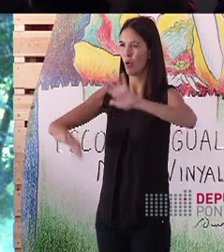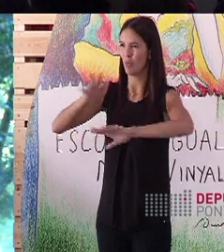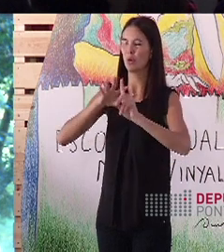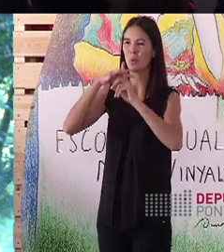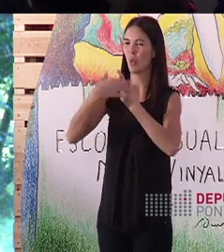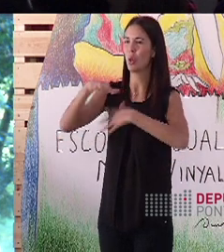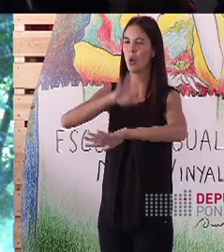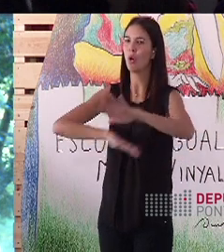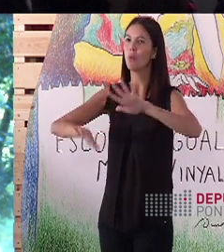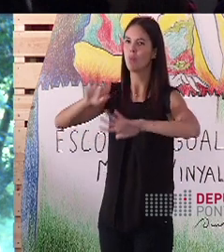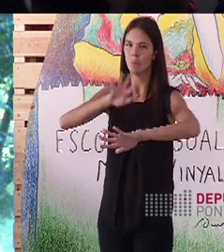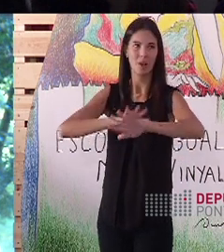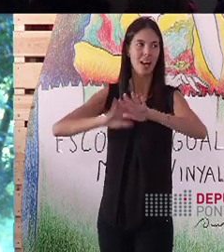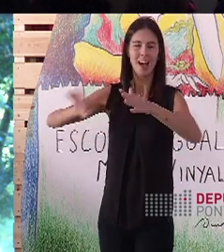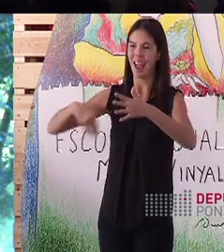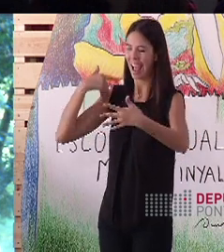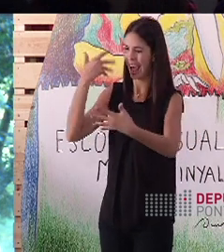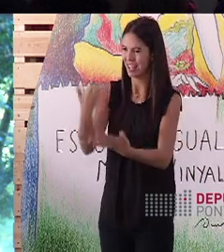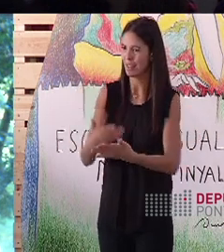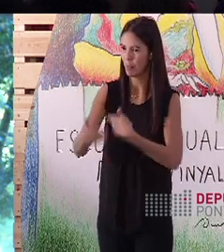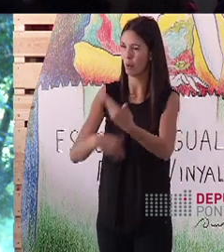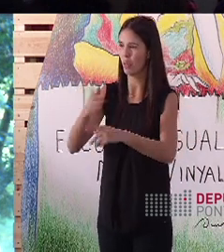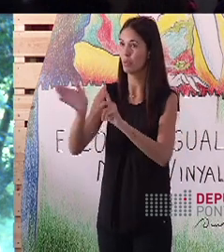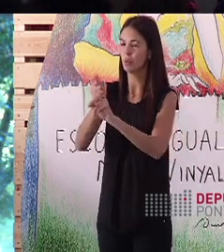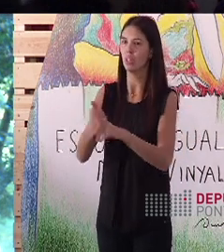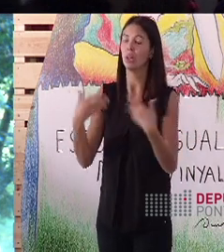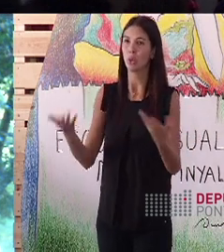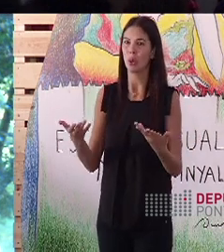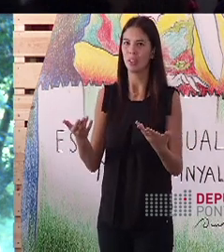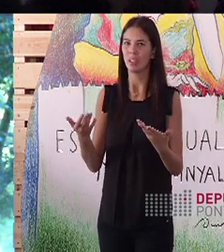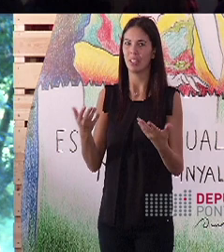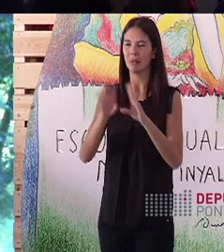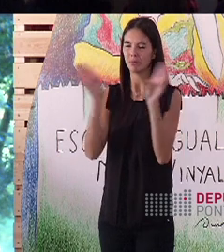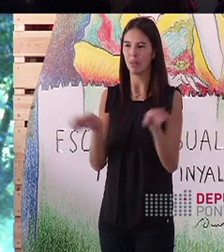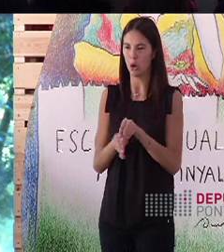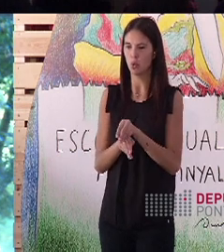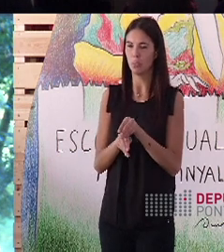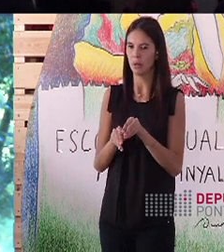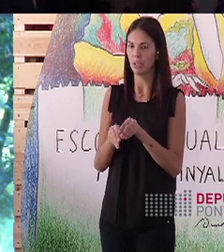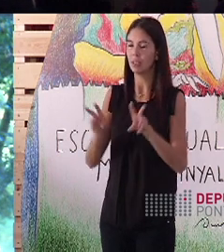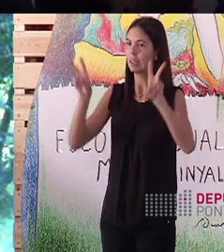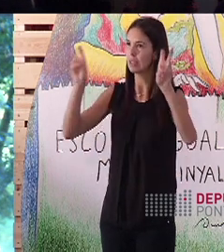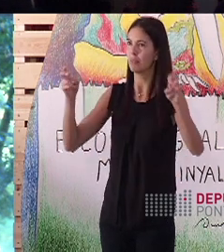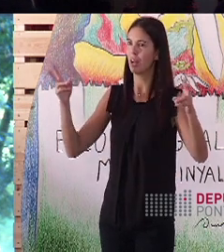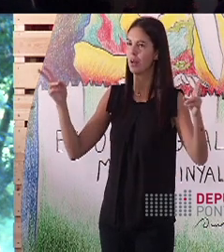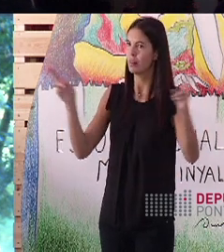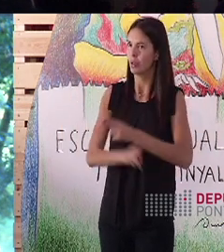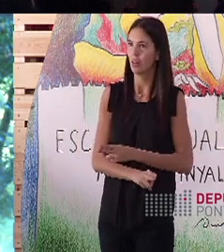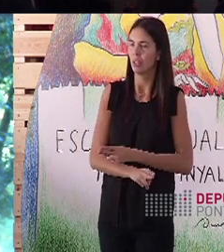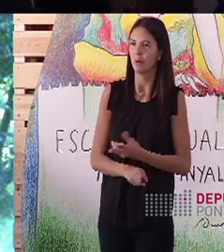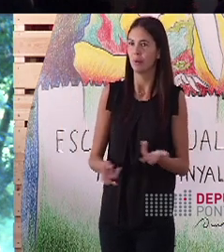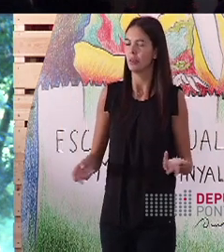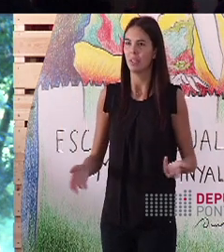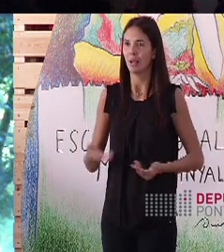para ver hasta onde chega, non, este proceso, e que, polo tanto, a concluir que o abolicionismo ou barbarie, e temos